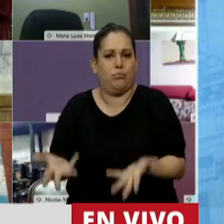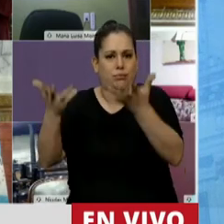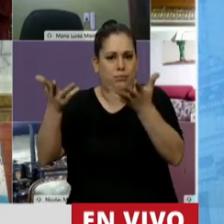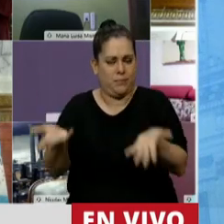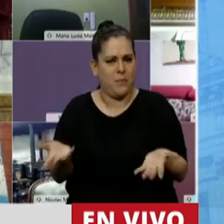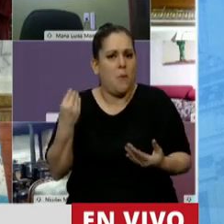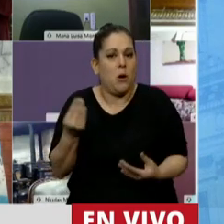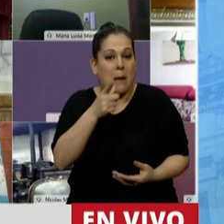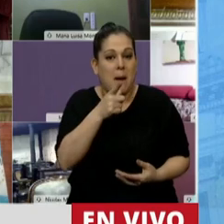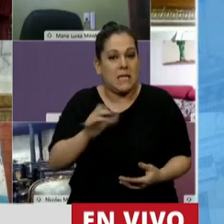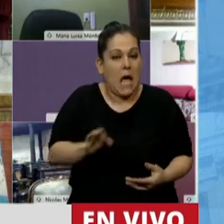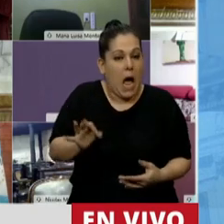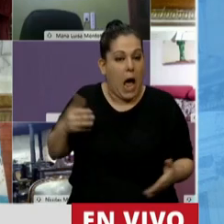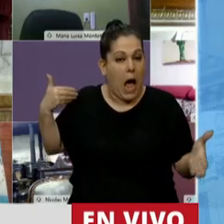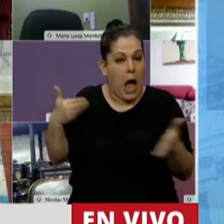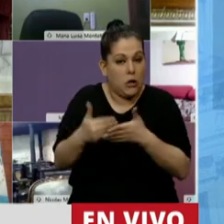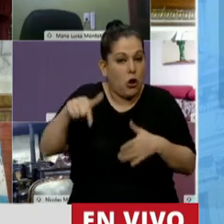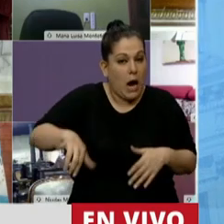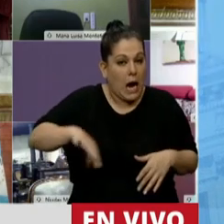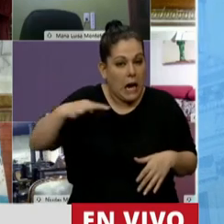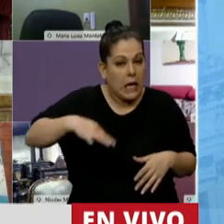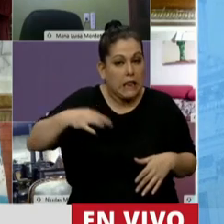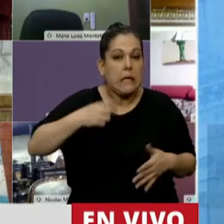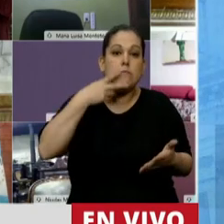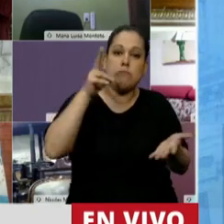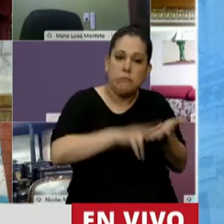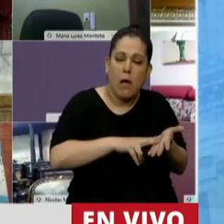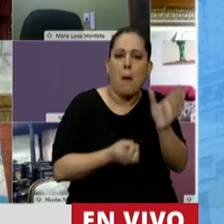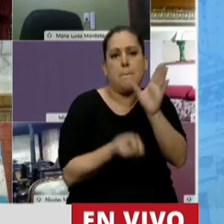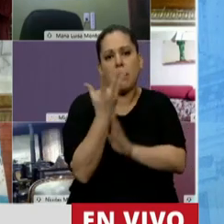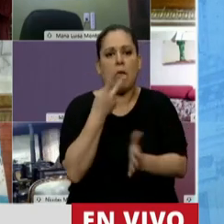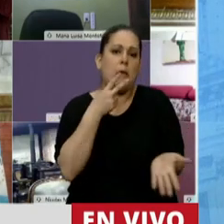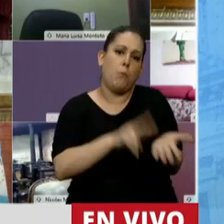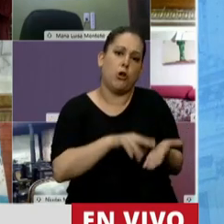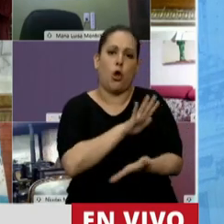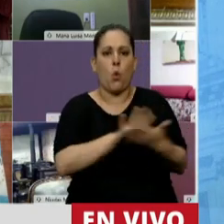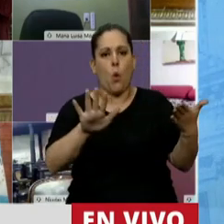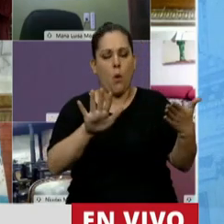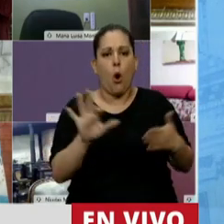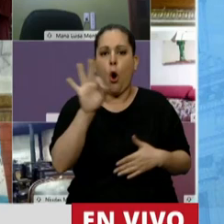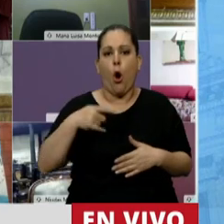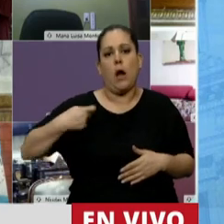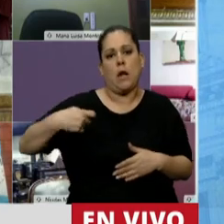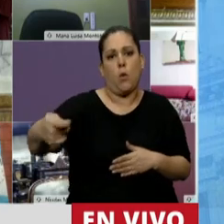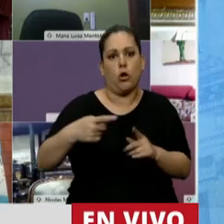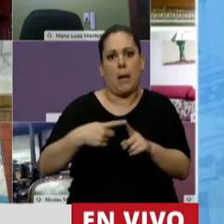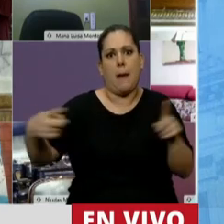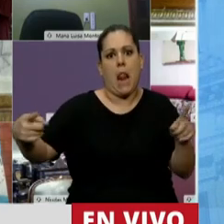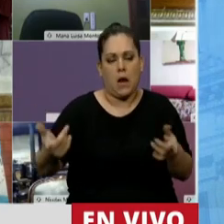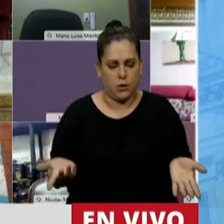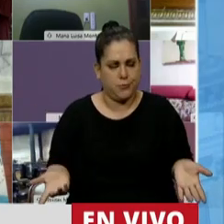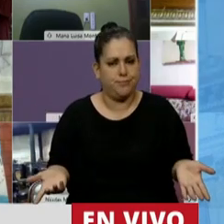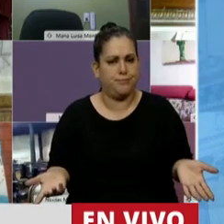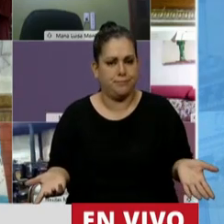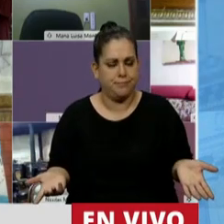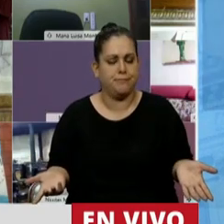Argentina la salida ante el déficit fiscal crónico ha sido crear nuevos impuestos o aumentar alícuotas. En una